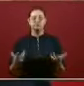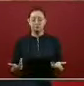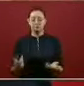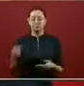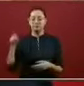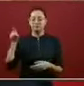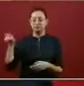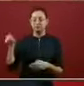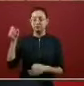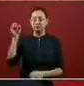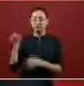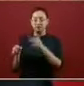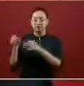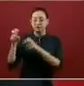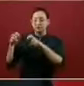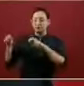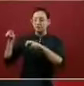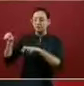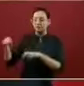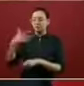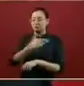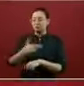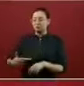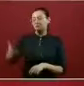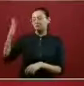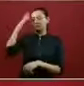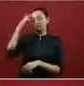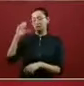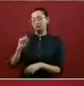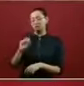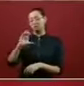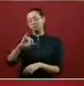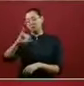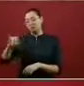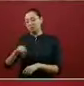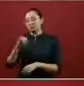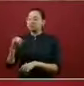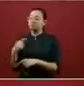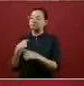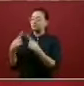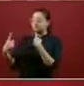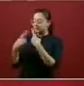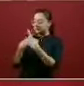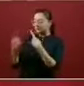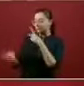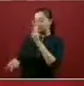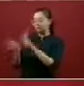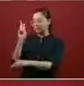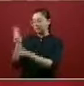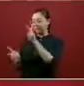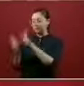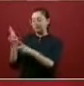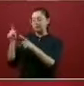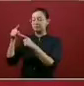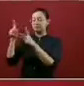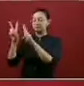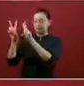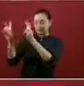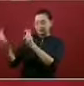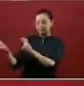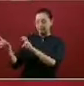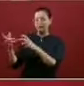ministros de la Corte, con el presidente de la Corte, de manera muy respetuosa, sobre estos